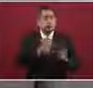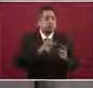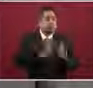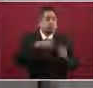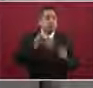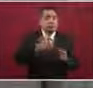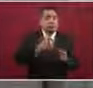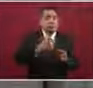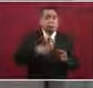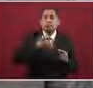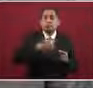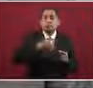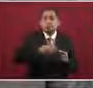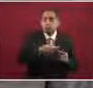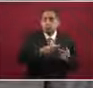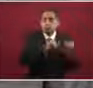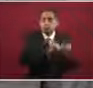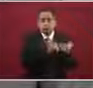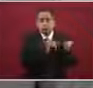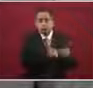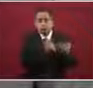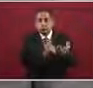se repitan y